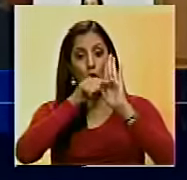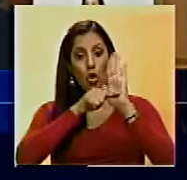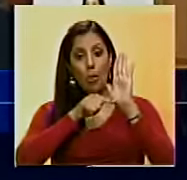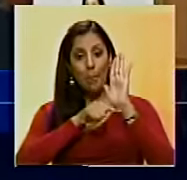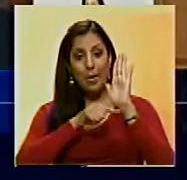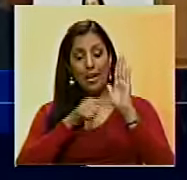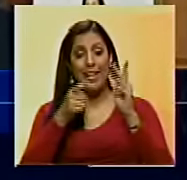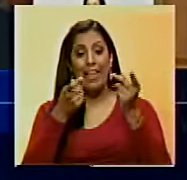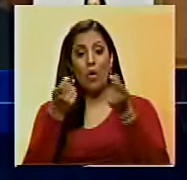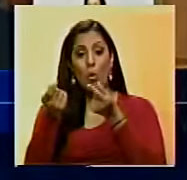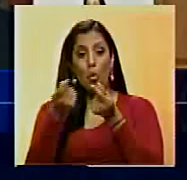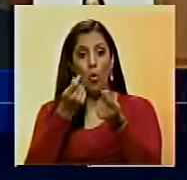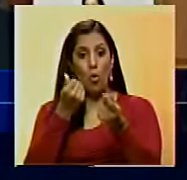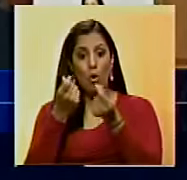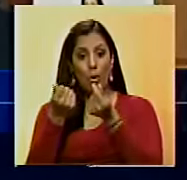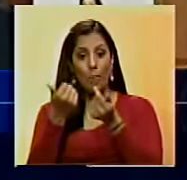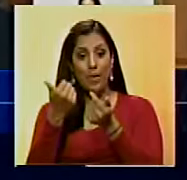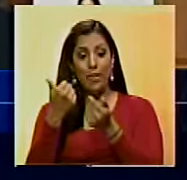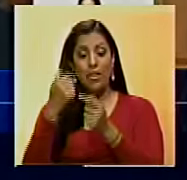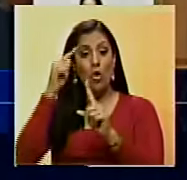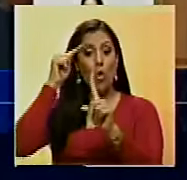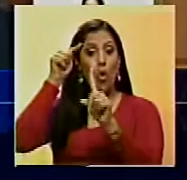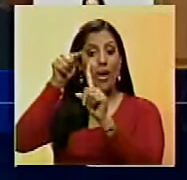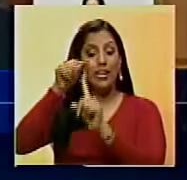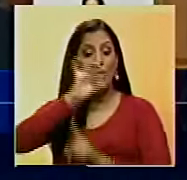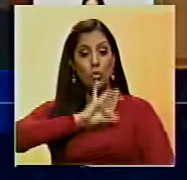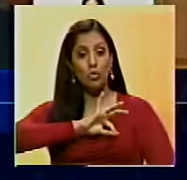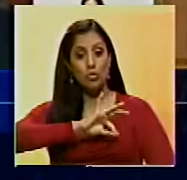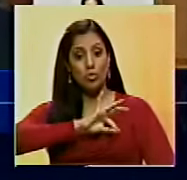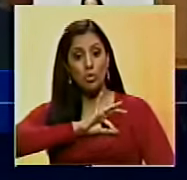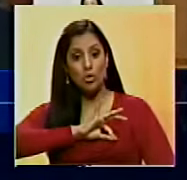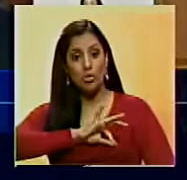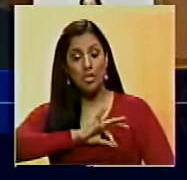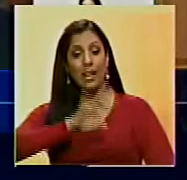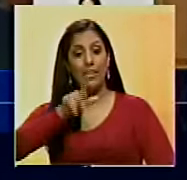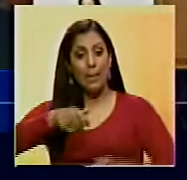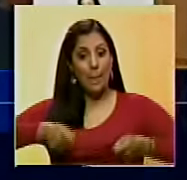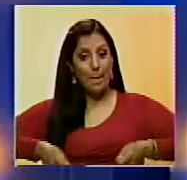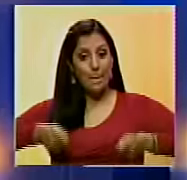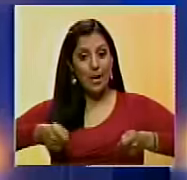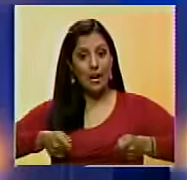economía. De los objetivos sociales y del mercado.